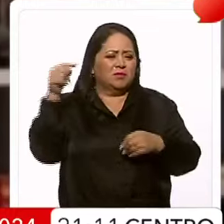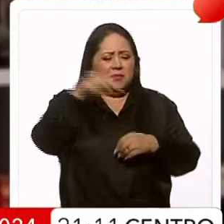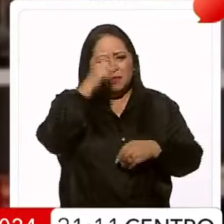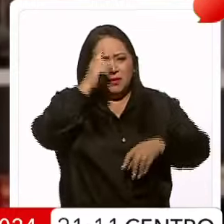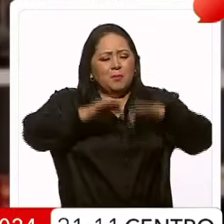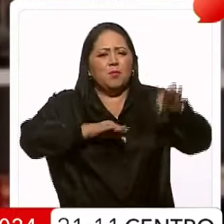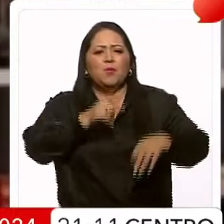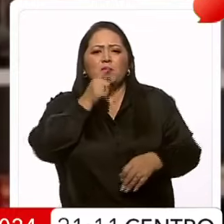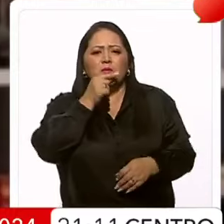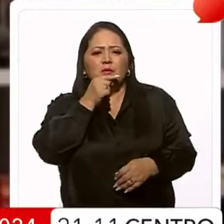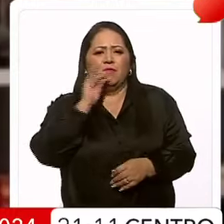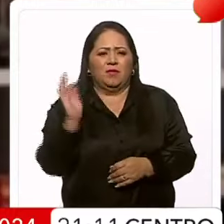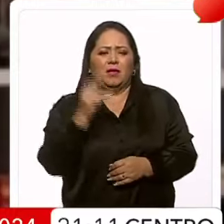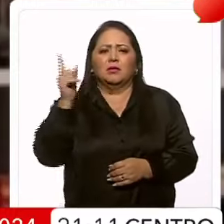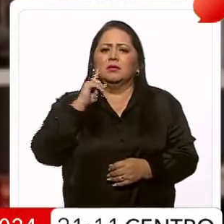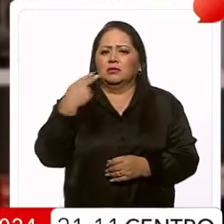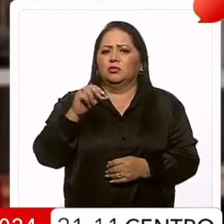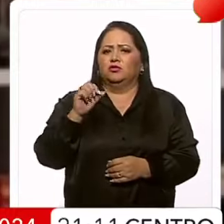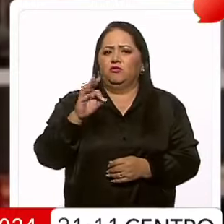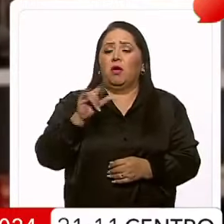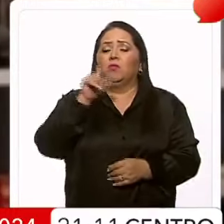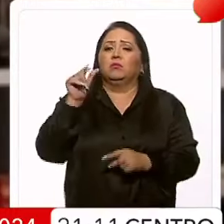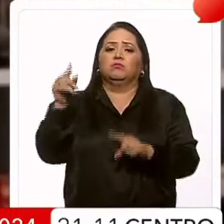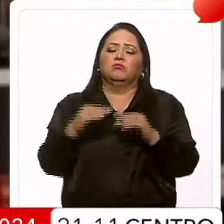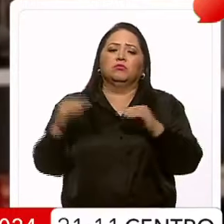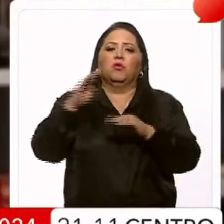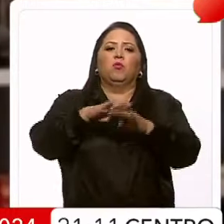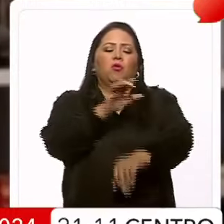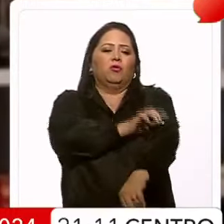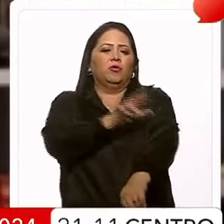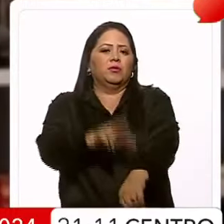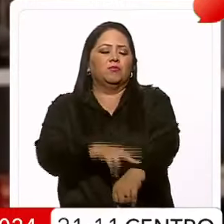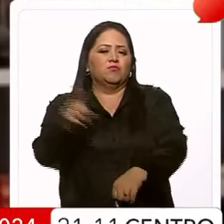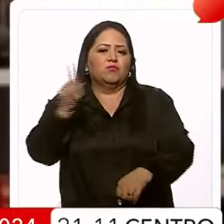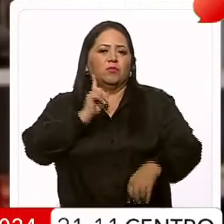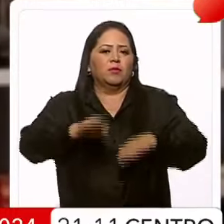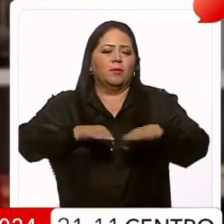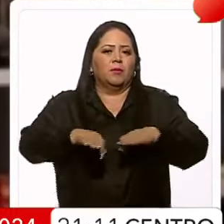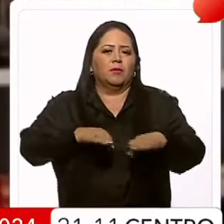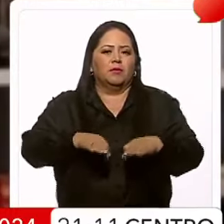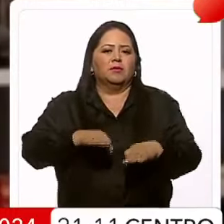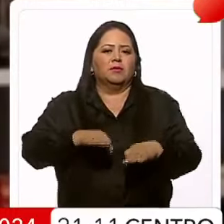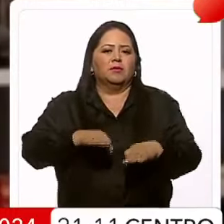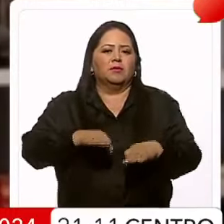Policía Federal, se llama Sofía Huet, y la nombraron coordinadora era una especie de vocera de